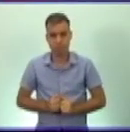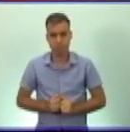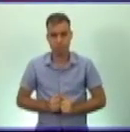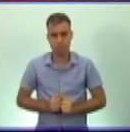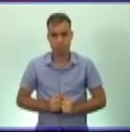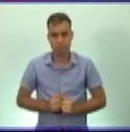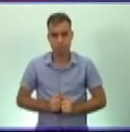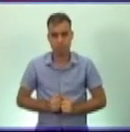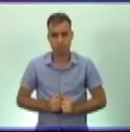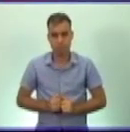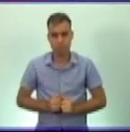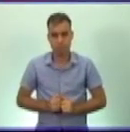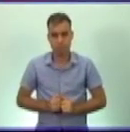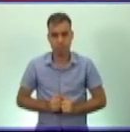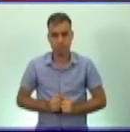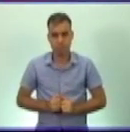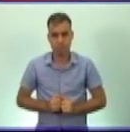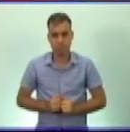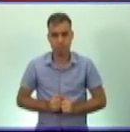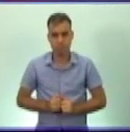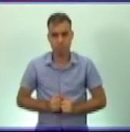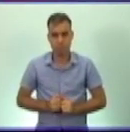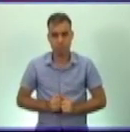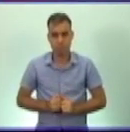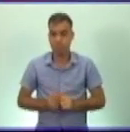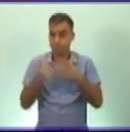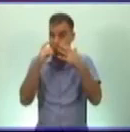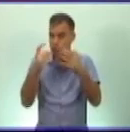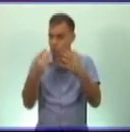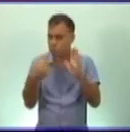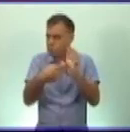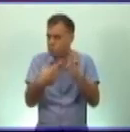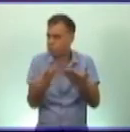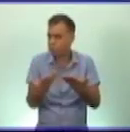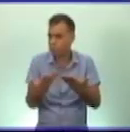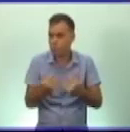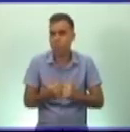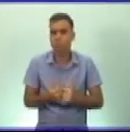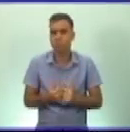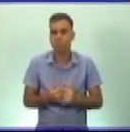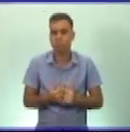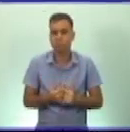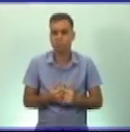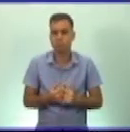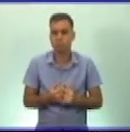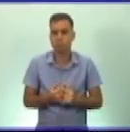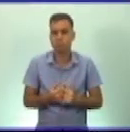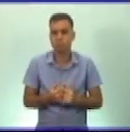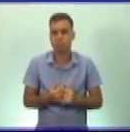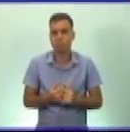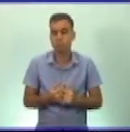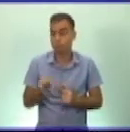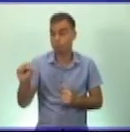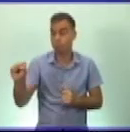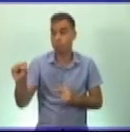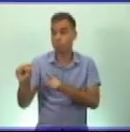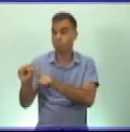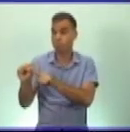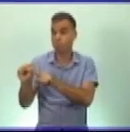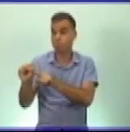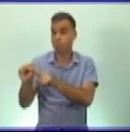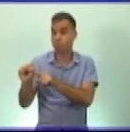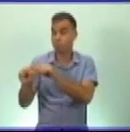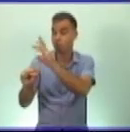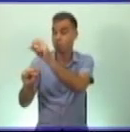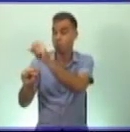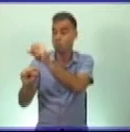analizando. Y aquí quiero puntualizar algo importante. Fíjense, ya habíamos dicho que el azufre aumentaba su número de